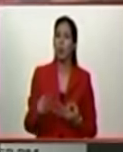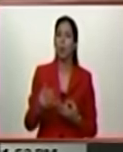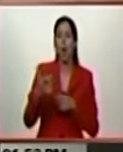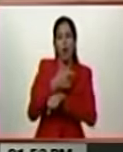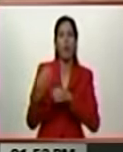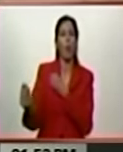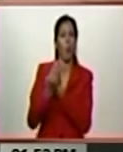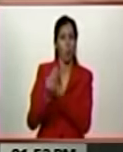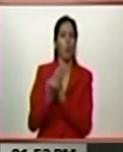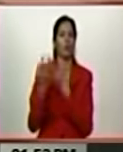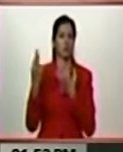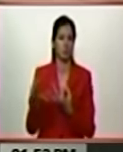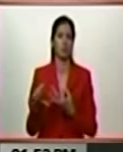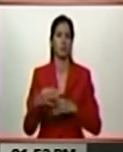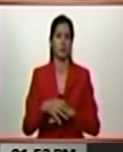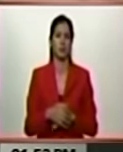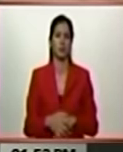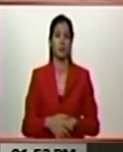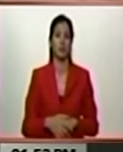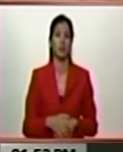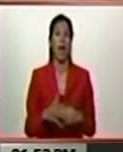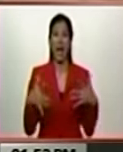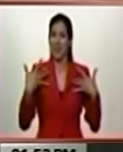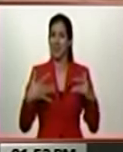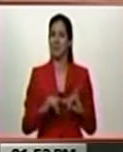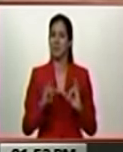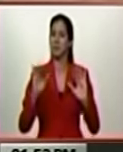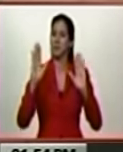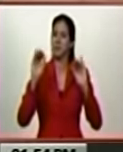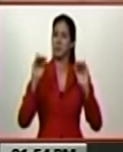bolivariano del presidente Nicolás Maduro. Con esta alegría